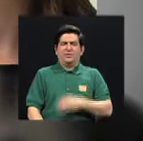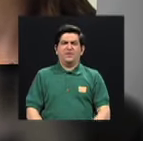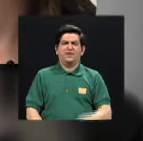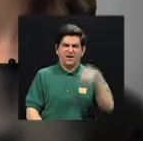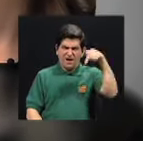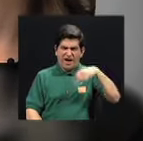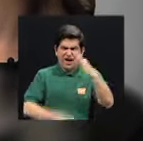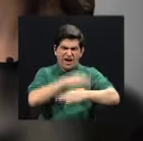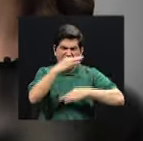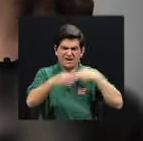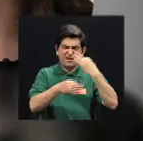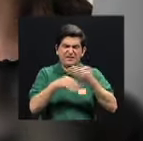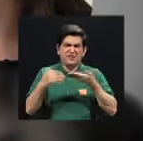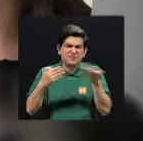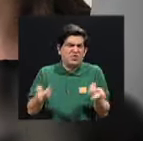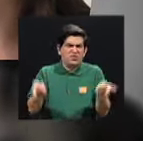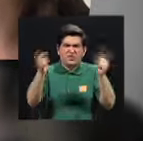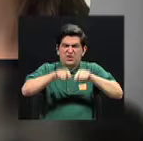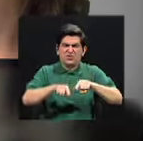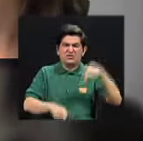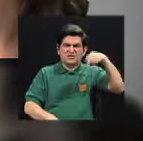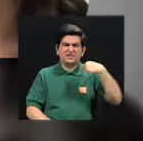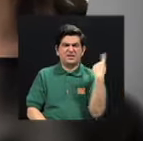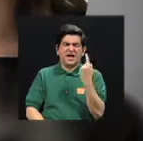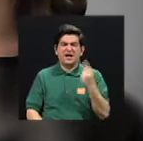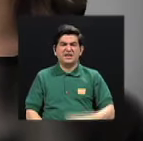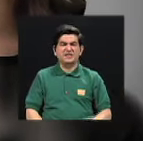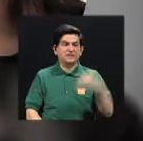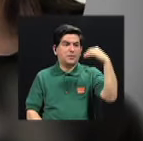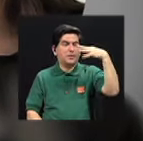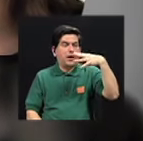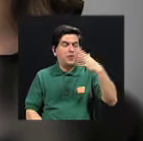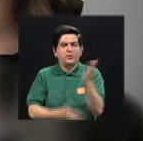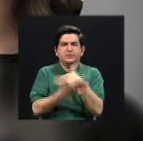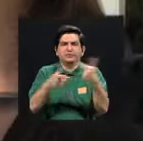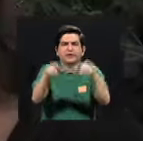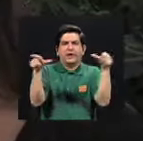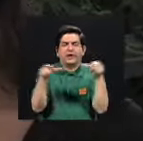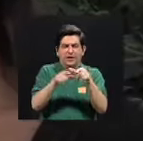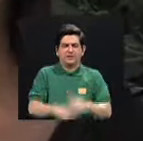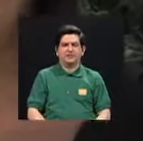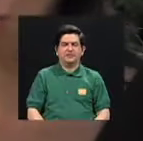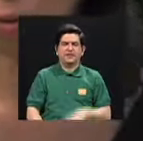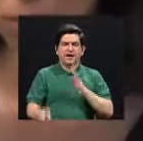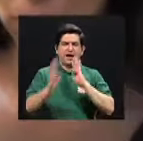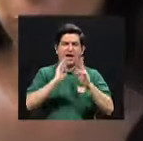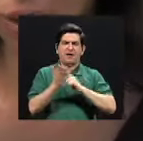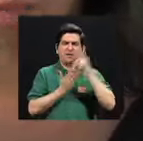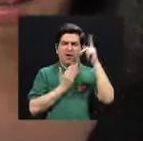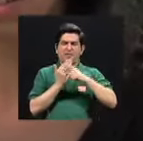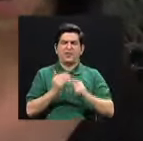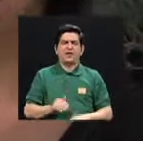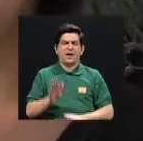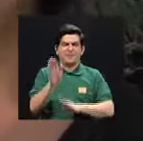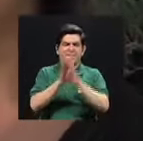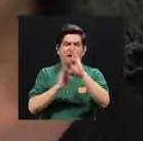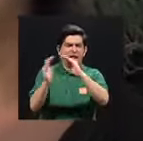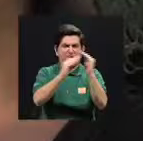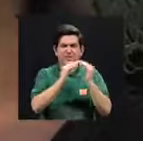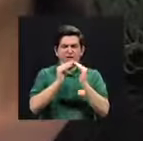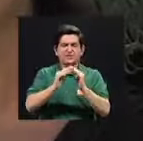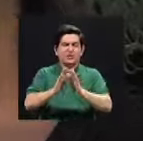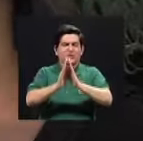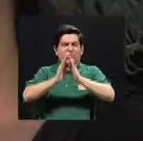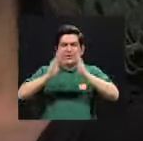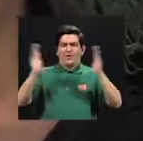porque aquí ese tipo de cosas no se dan, aquí siempre va a haber una luz en alguna parte. hablar de un programa de desarrollo comunitario